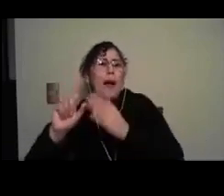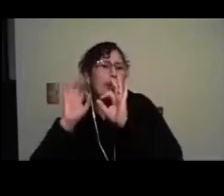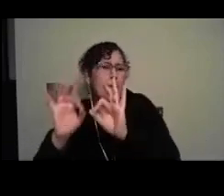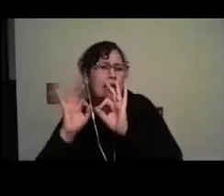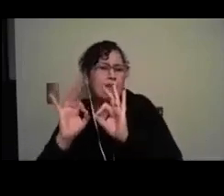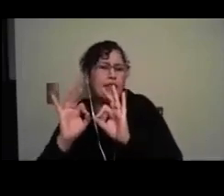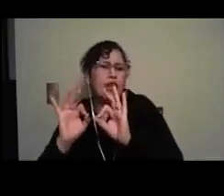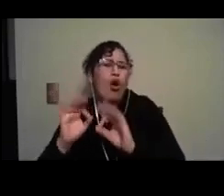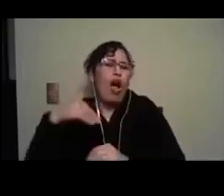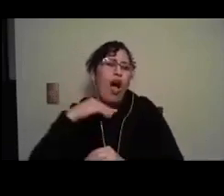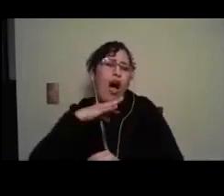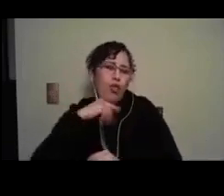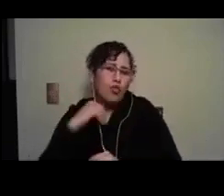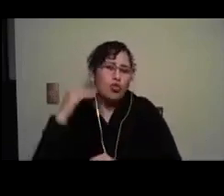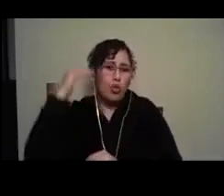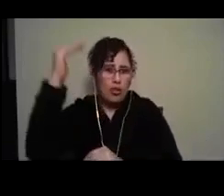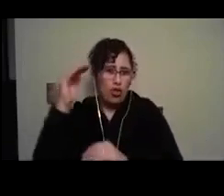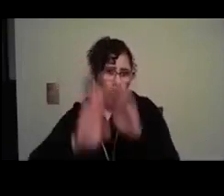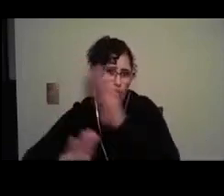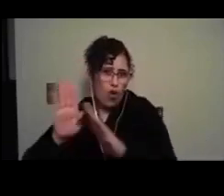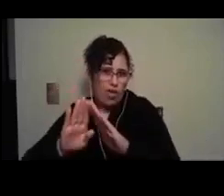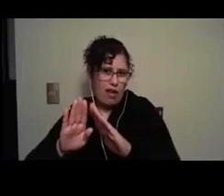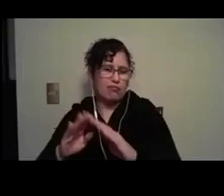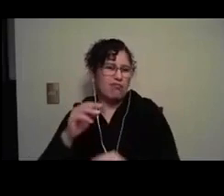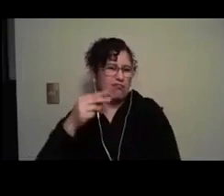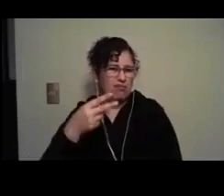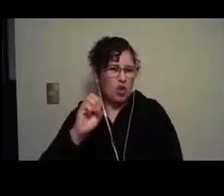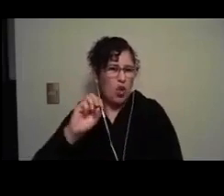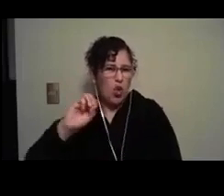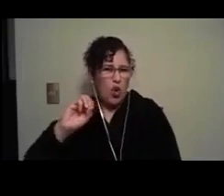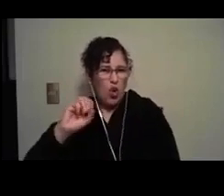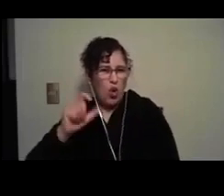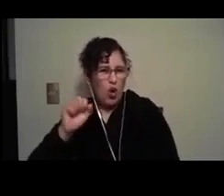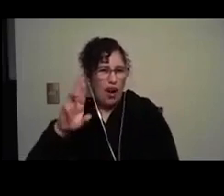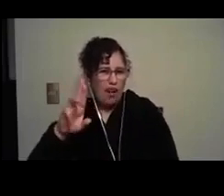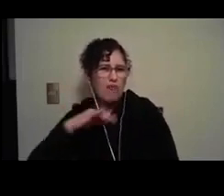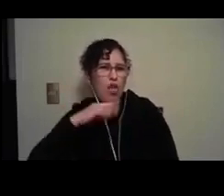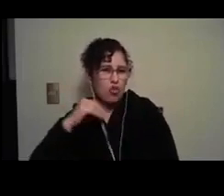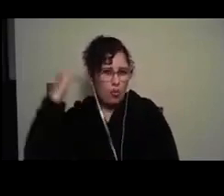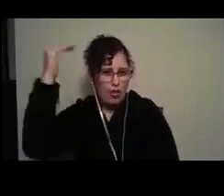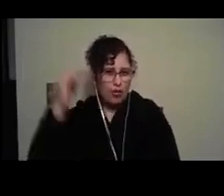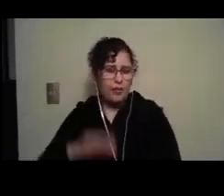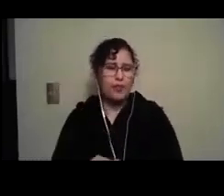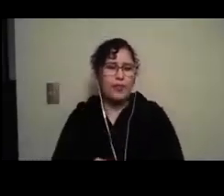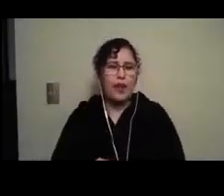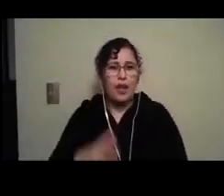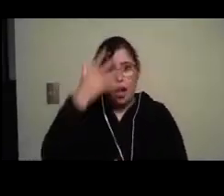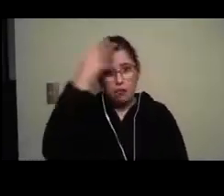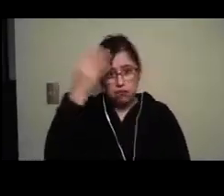sé si, por ejemplo, en el caso de una persona que tiene Alzheimer, el que se vaya, por ejemplo, a una